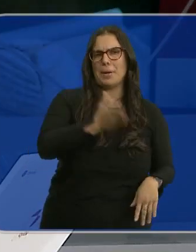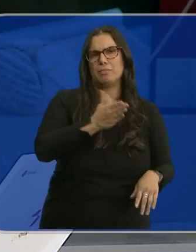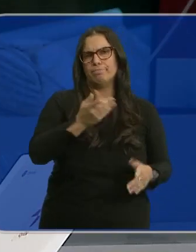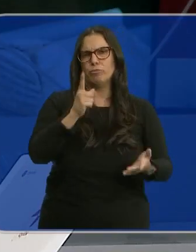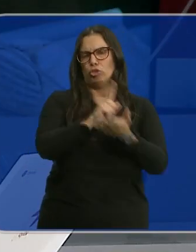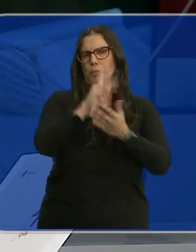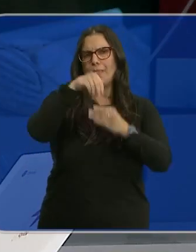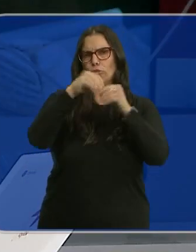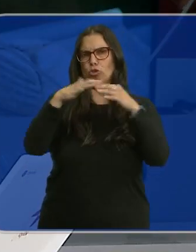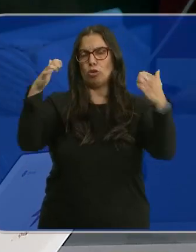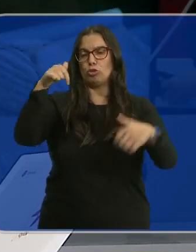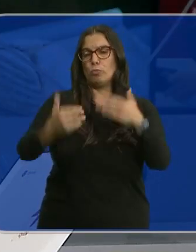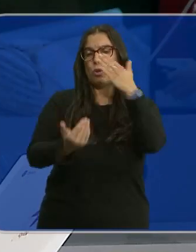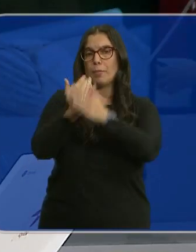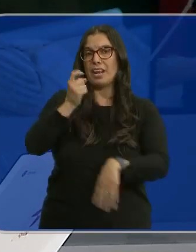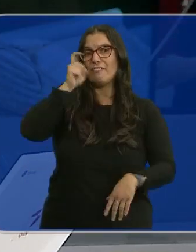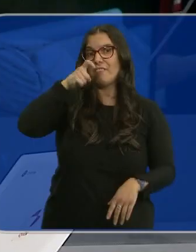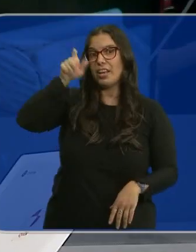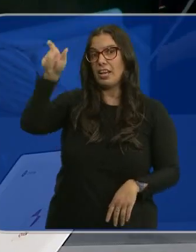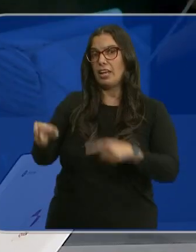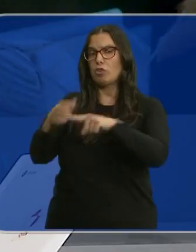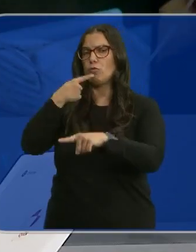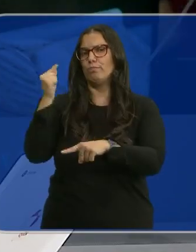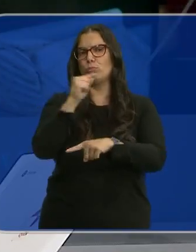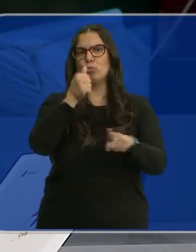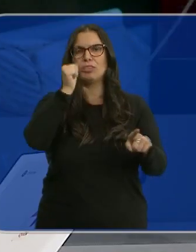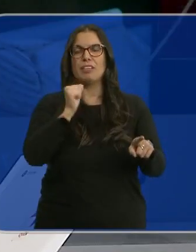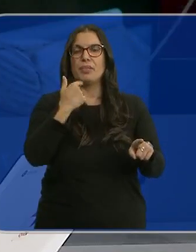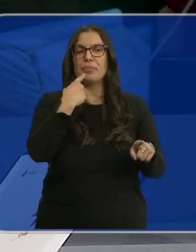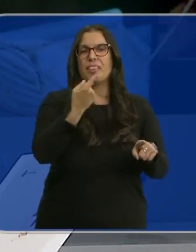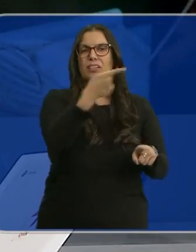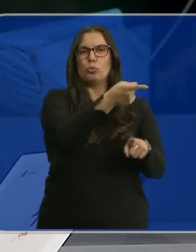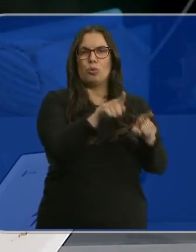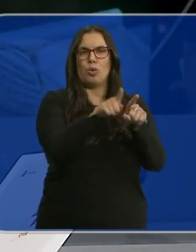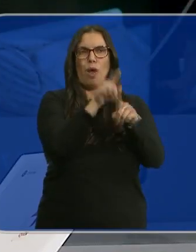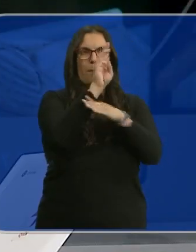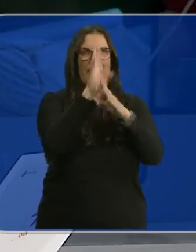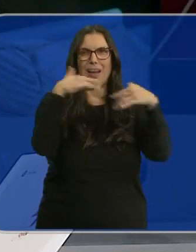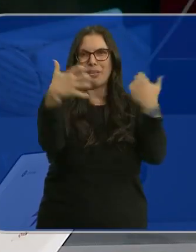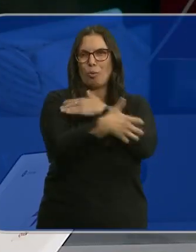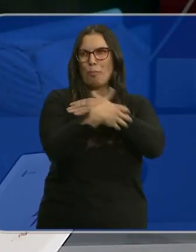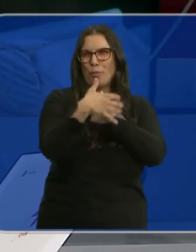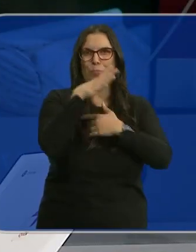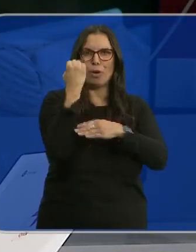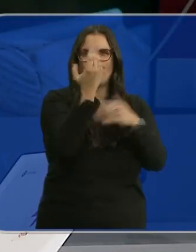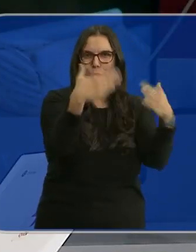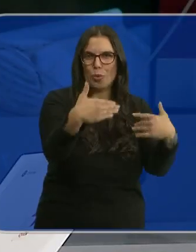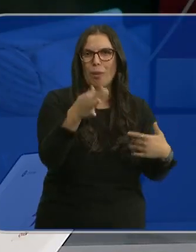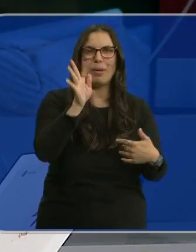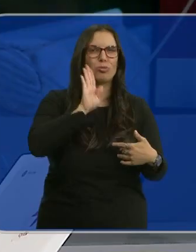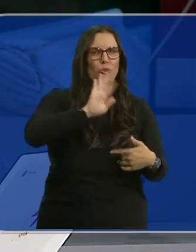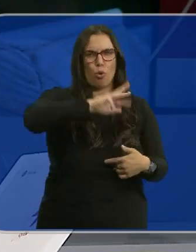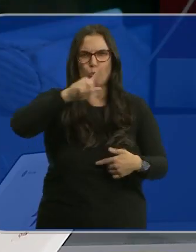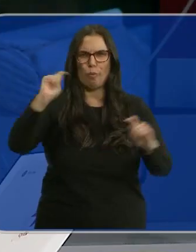Gobierno en el Congreso. Allí esta mañana Alberto Núñez Feijóo le ha afeado a Sánchez su precariedad parlamentaria y los escándalos de corrupción.